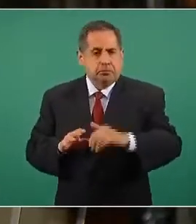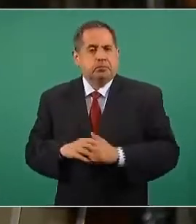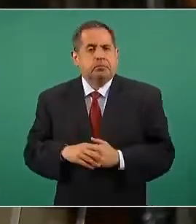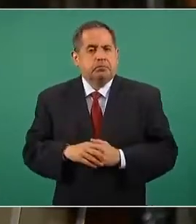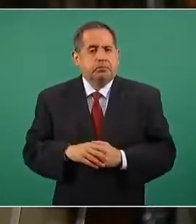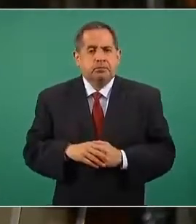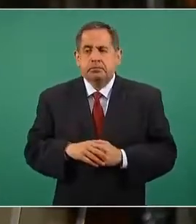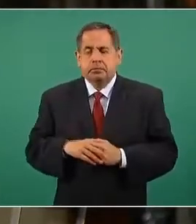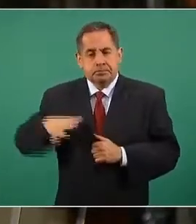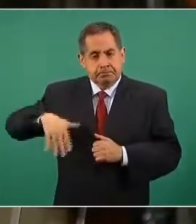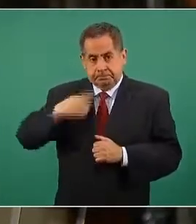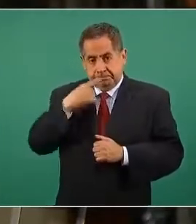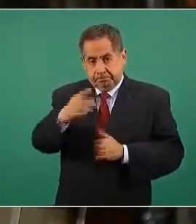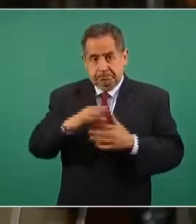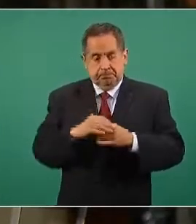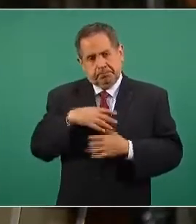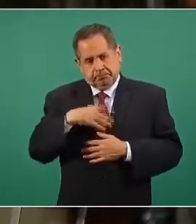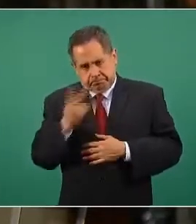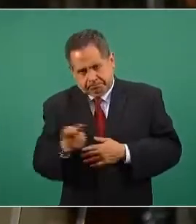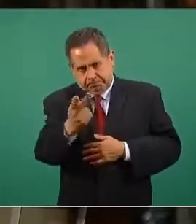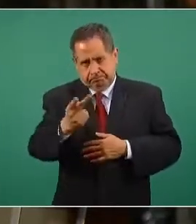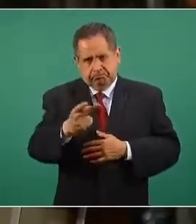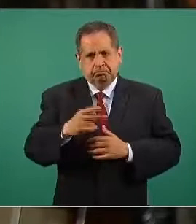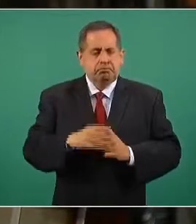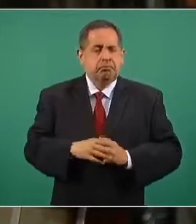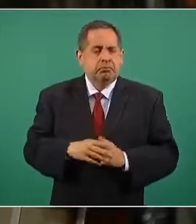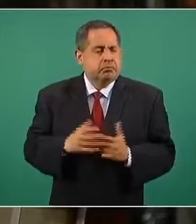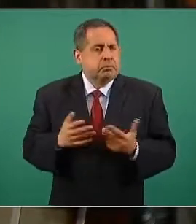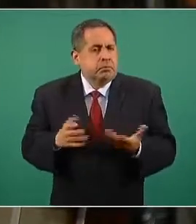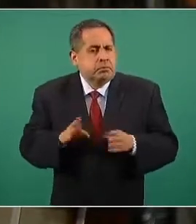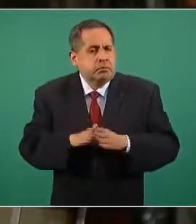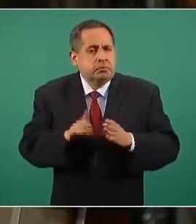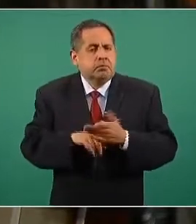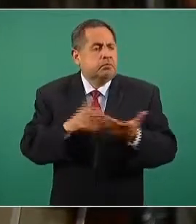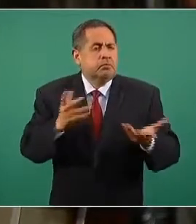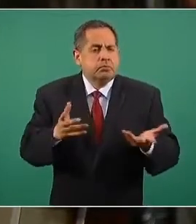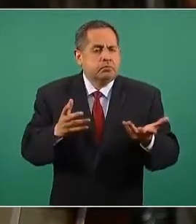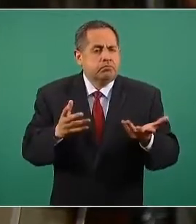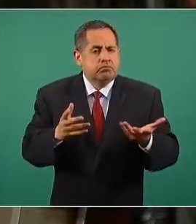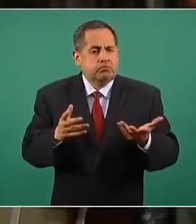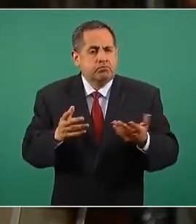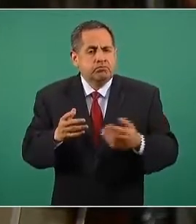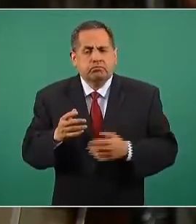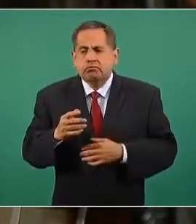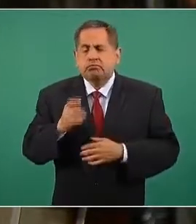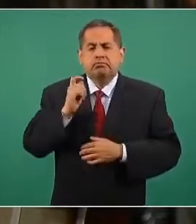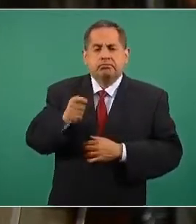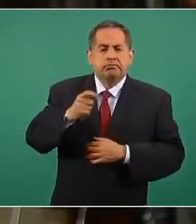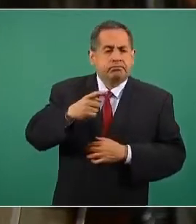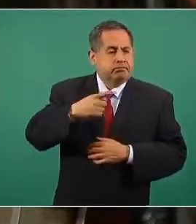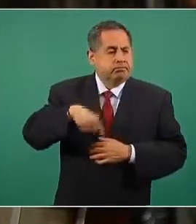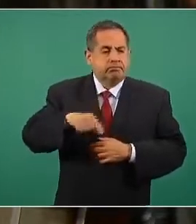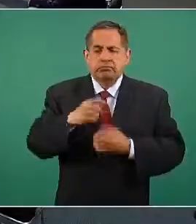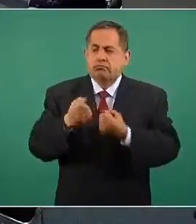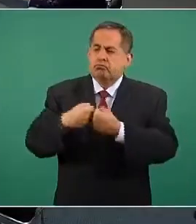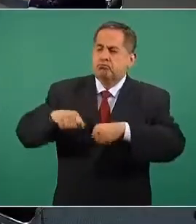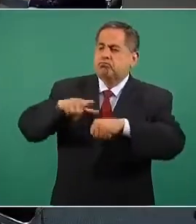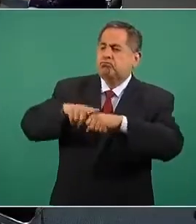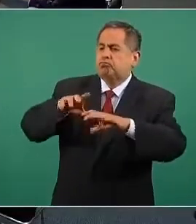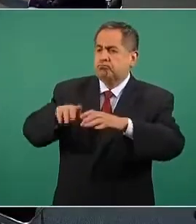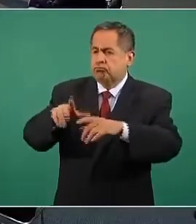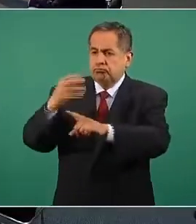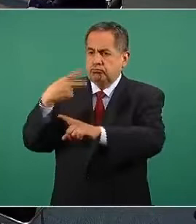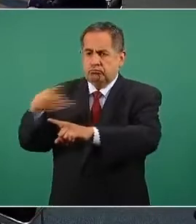anterior expuesto, la pregunta es, ¿cómo se incorporarán los posicionamientos de los sectores sociales o